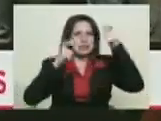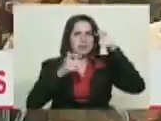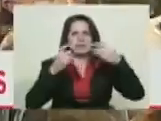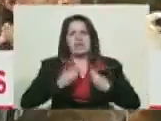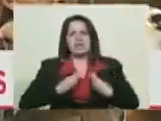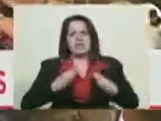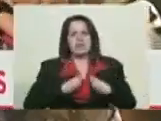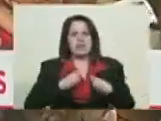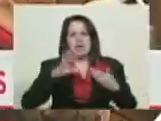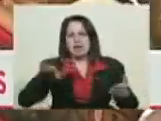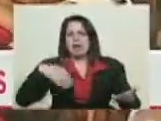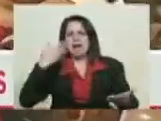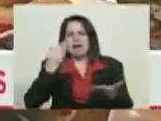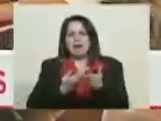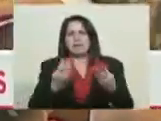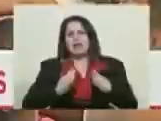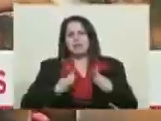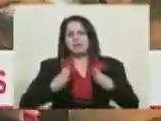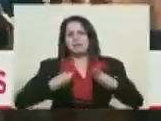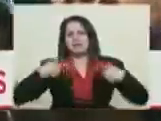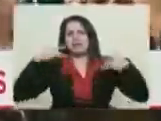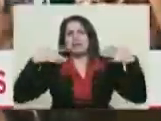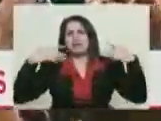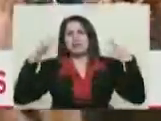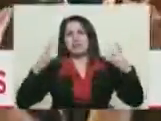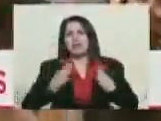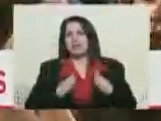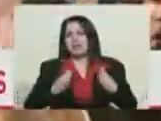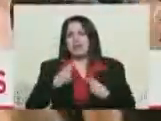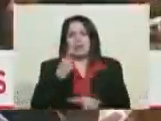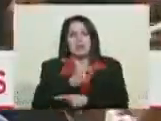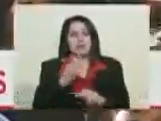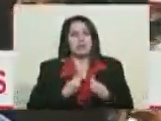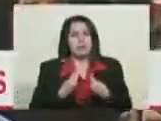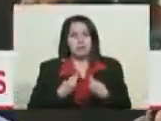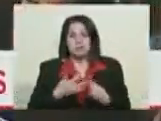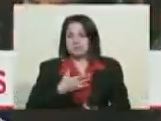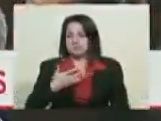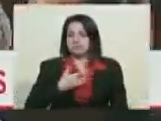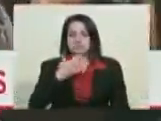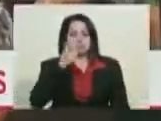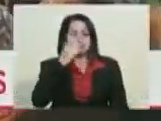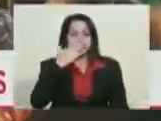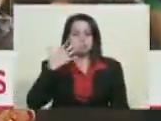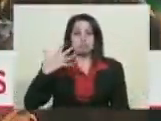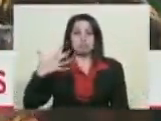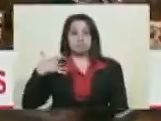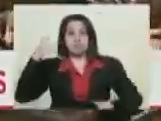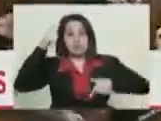vida y en mil vidas que me toque vivir. Soy chavista y me siento orgulloso.